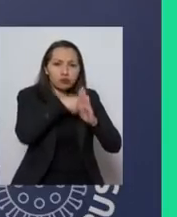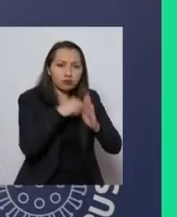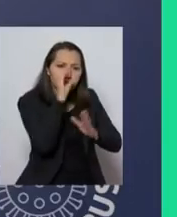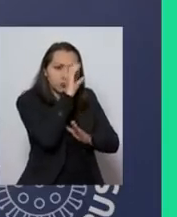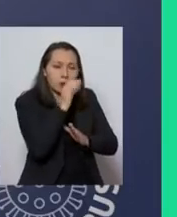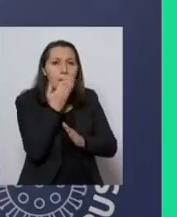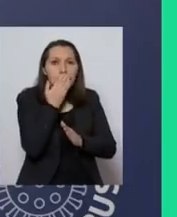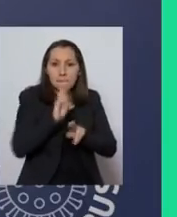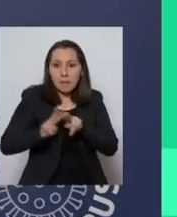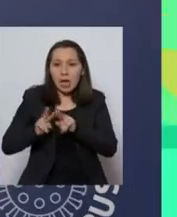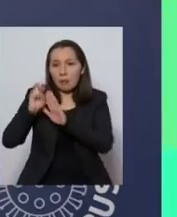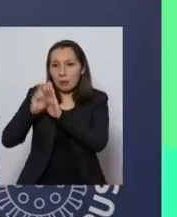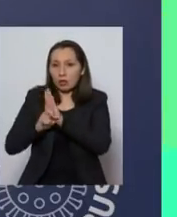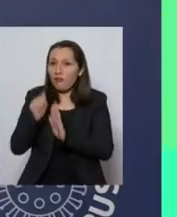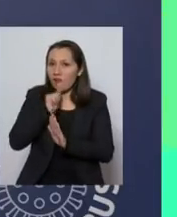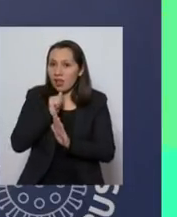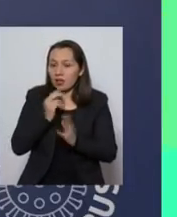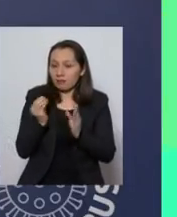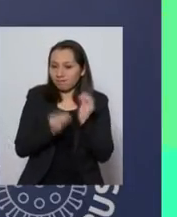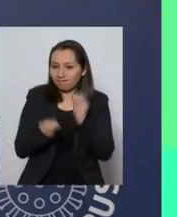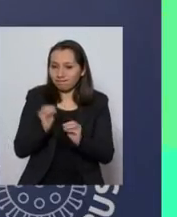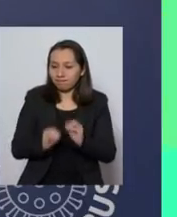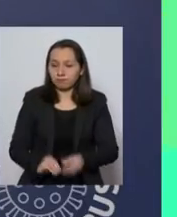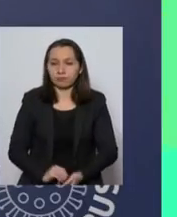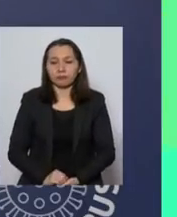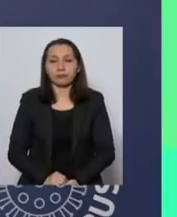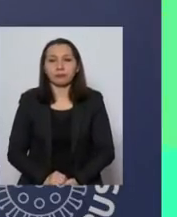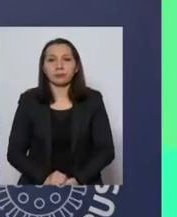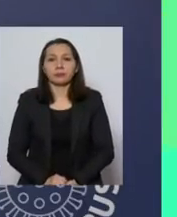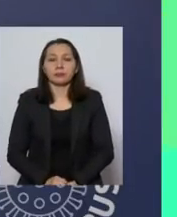que mejorar los protocolos.